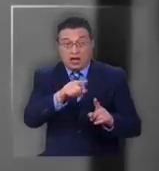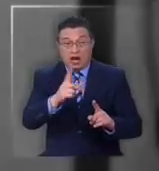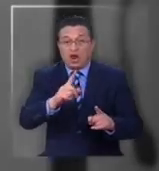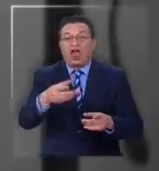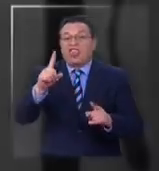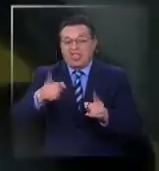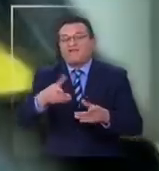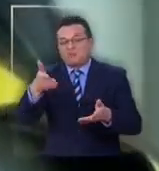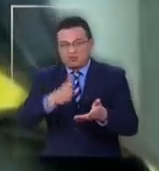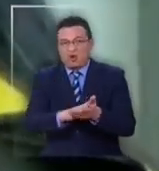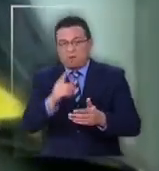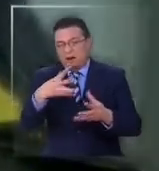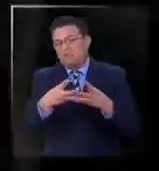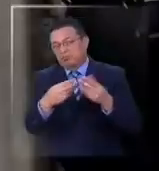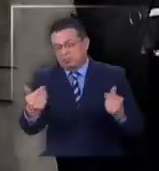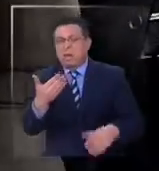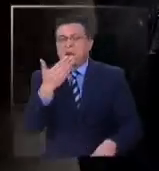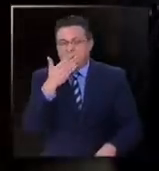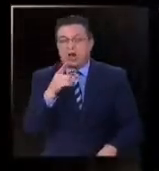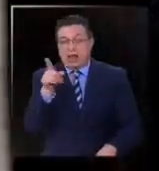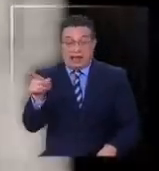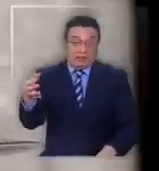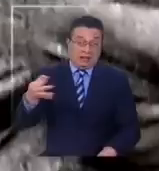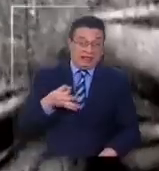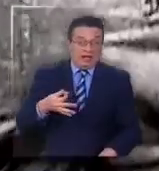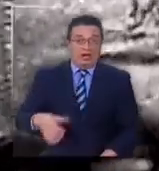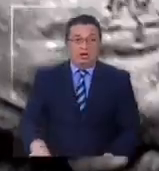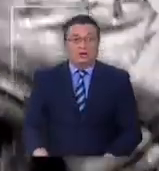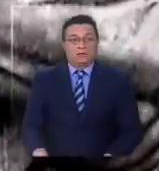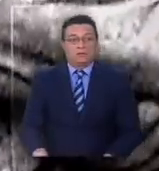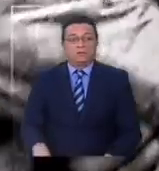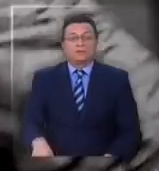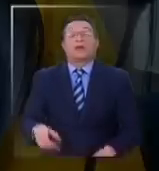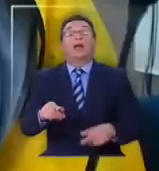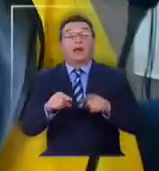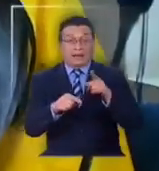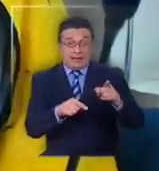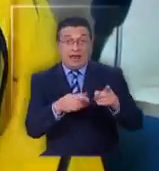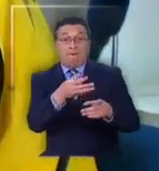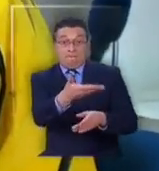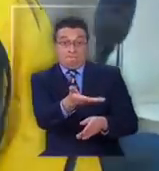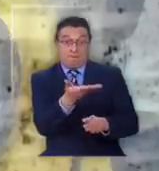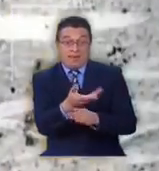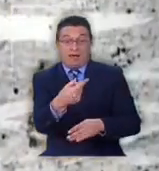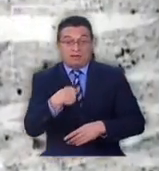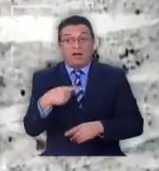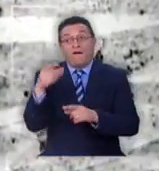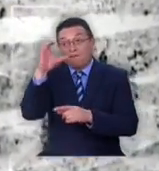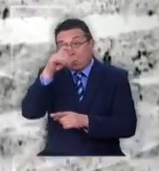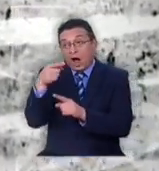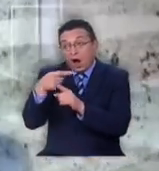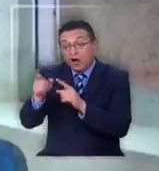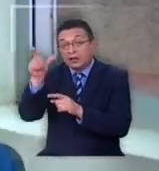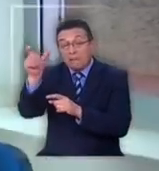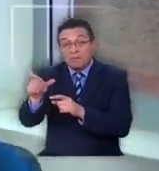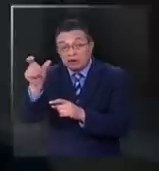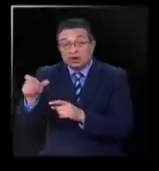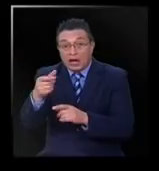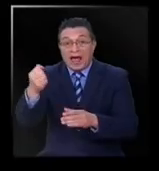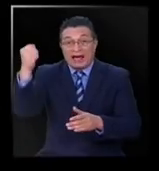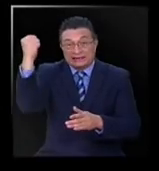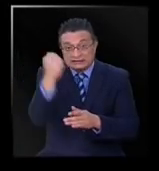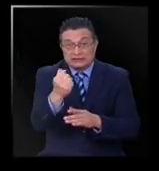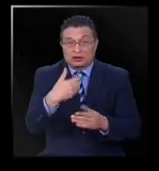debería existir, que lo iba a hacer desaparecer. Me pidió que buscara a terceras personas, que buscara a